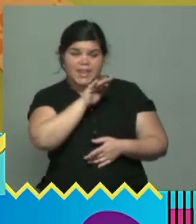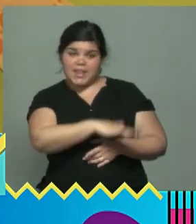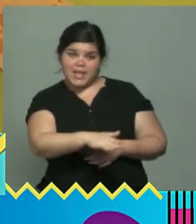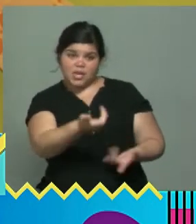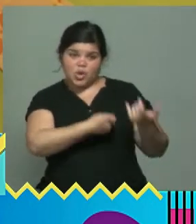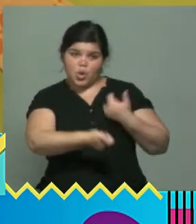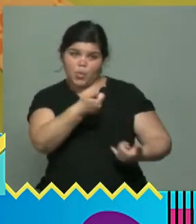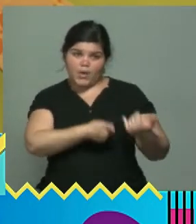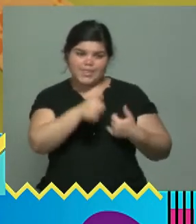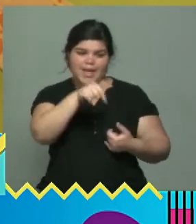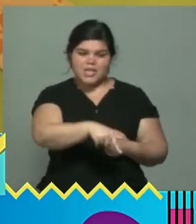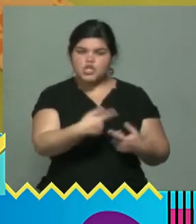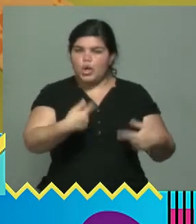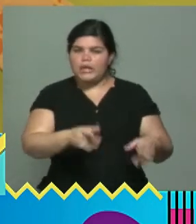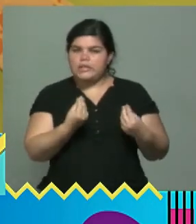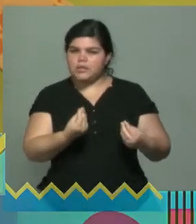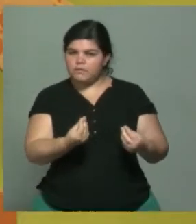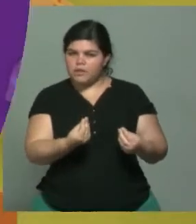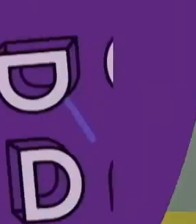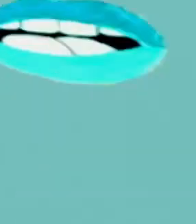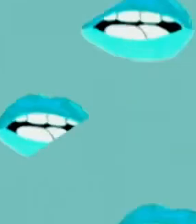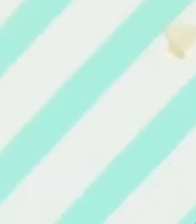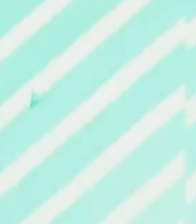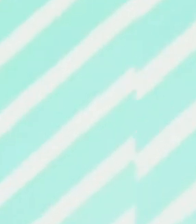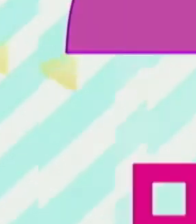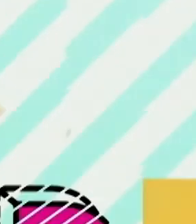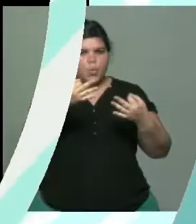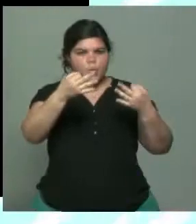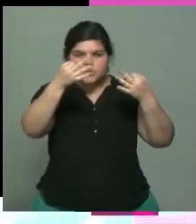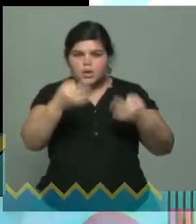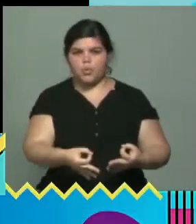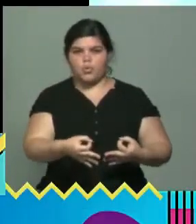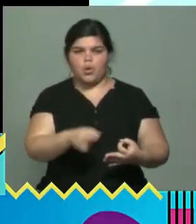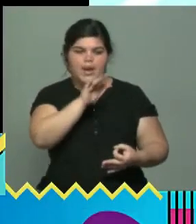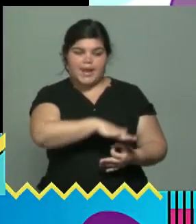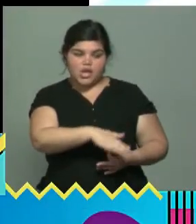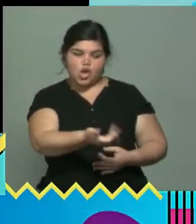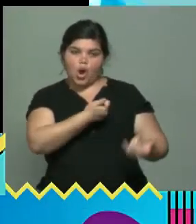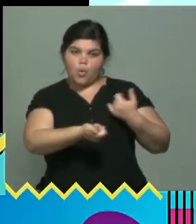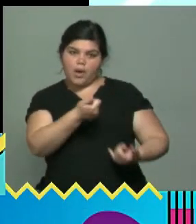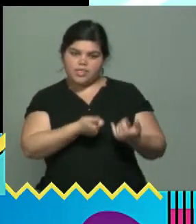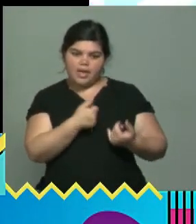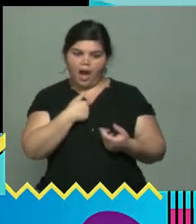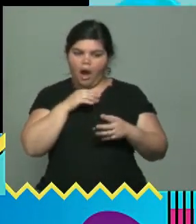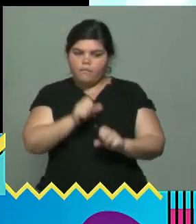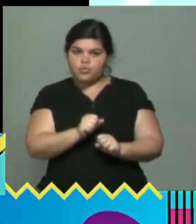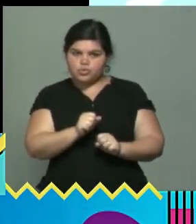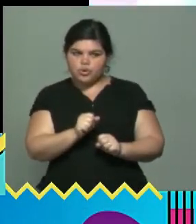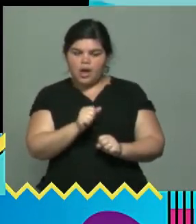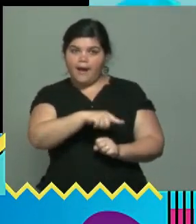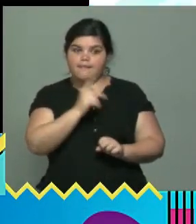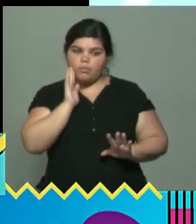un indicador de certeza de maltrato o abuso. Los niños no mienten. Si un niño viene a mí y me dice que está siendo abusado, algo le está